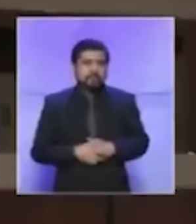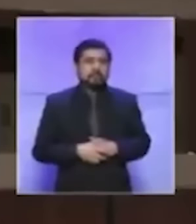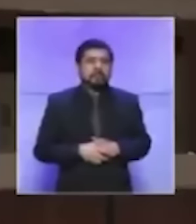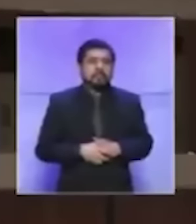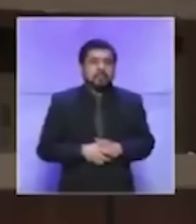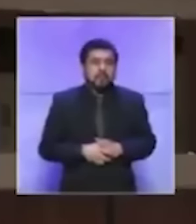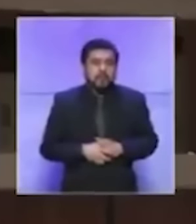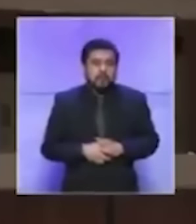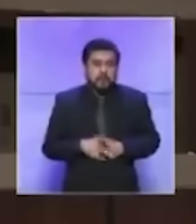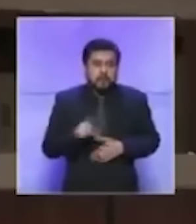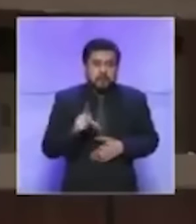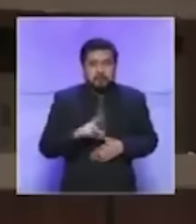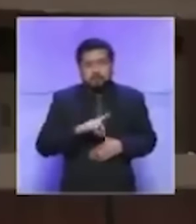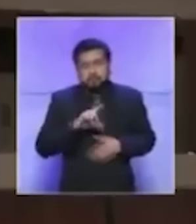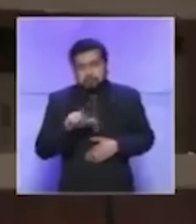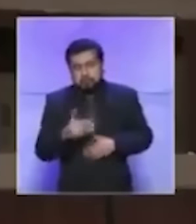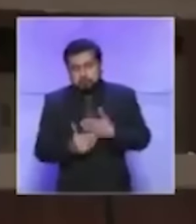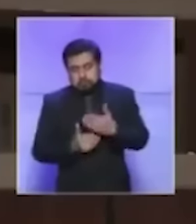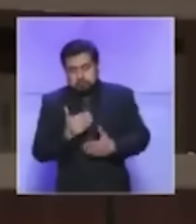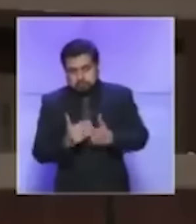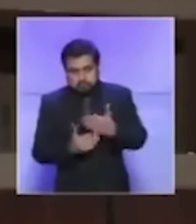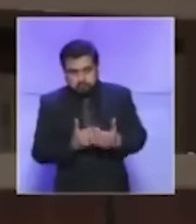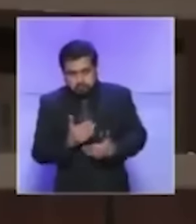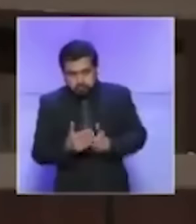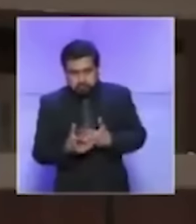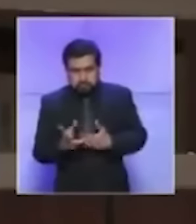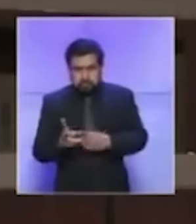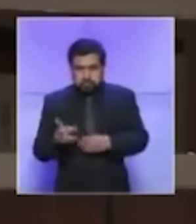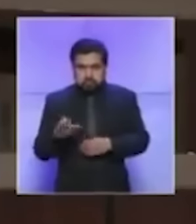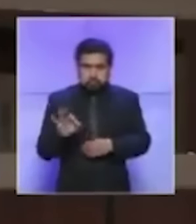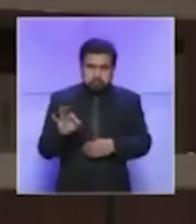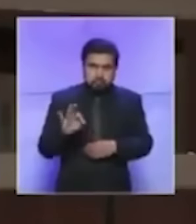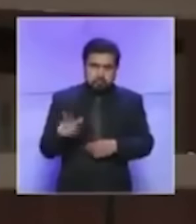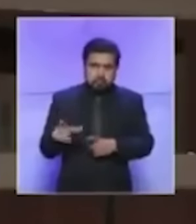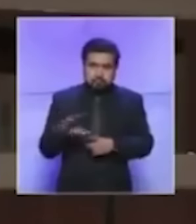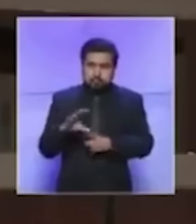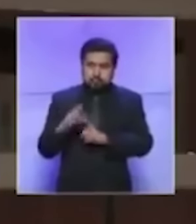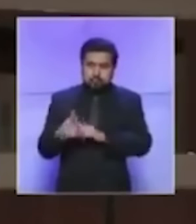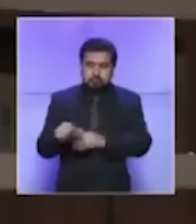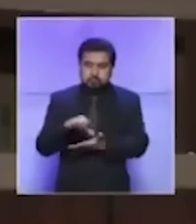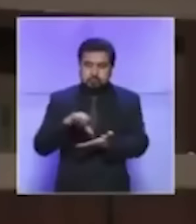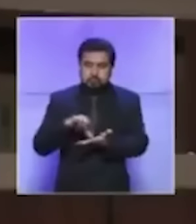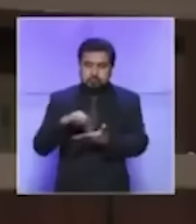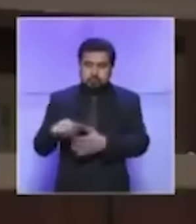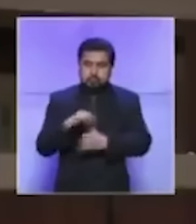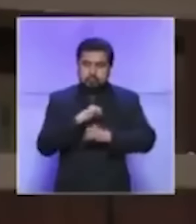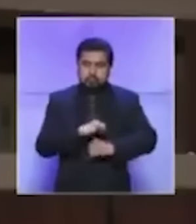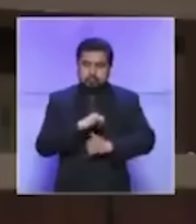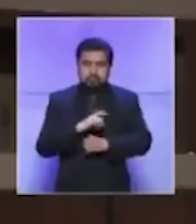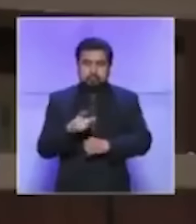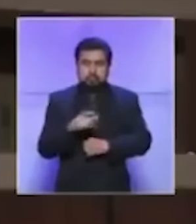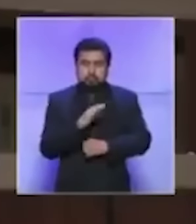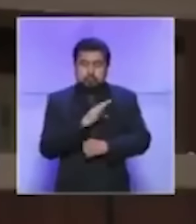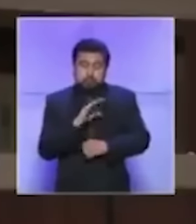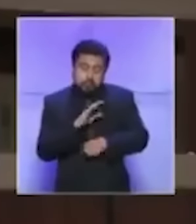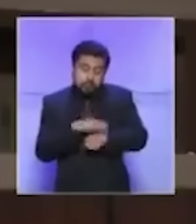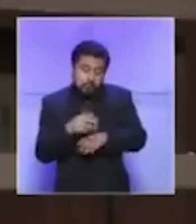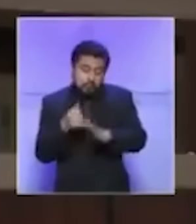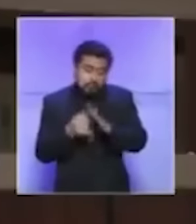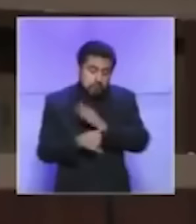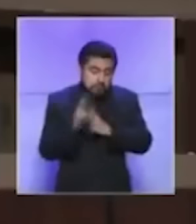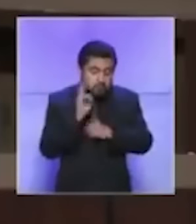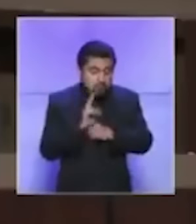Solo tras una indagación preliminar conducida por la unidad técnica, se podría conocer si hay más elementos